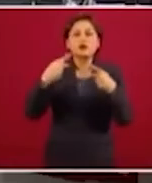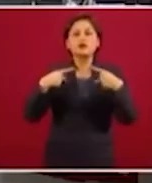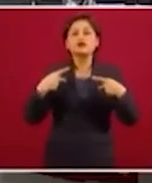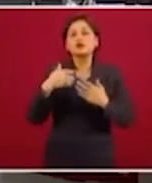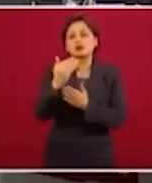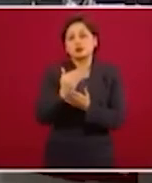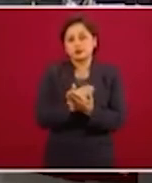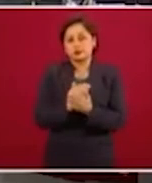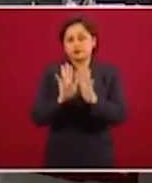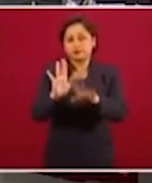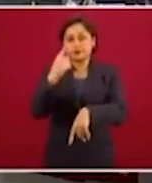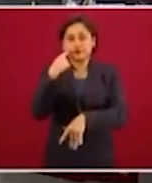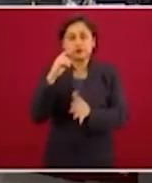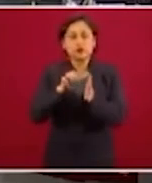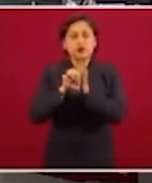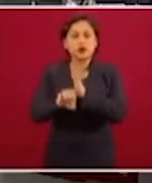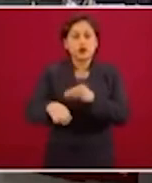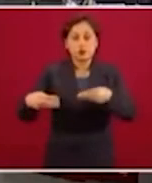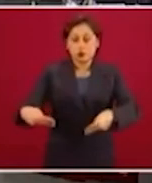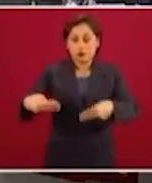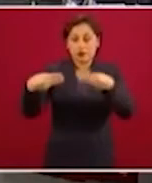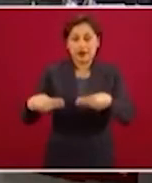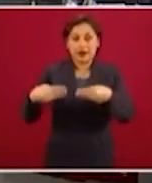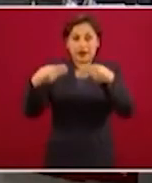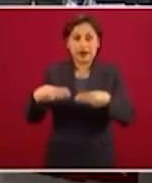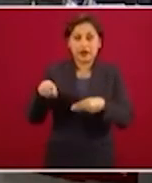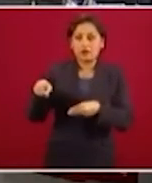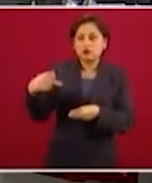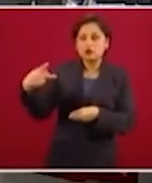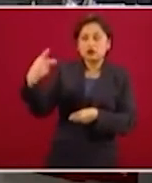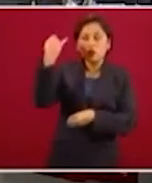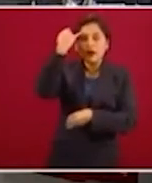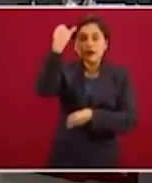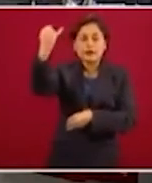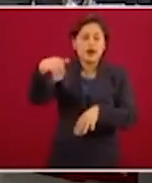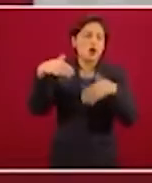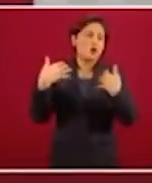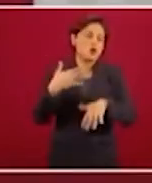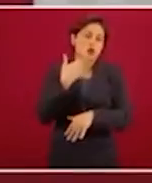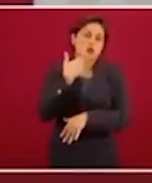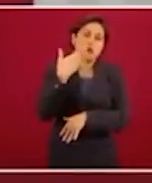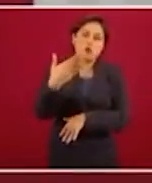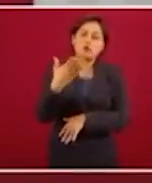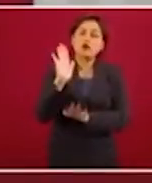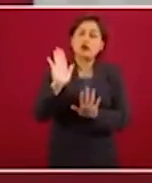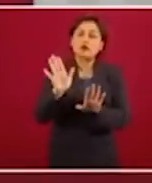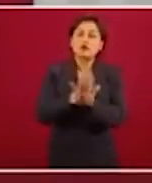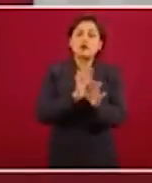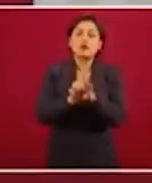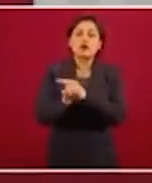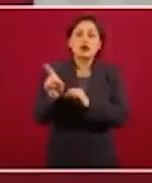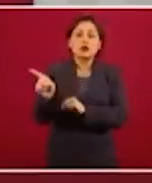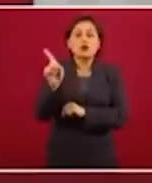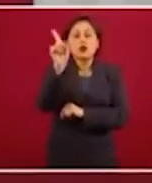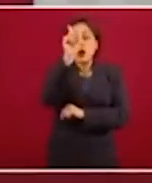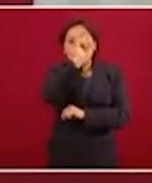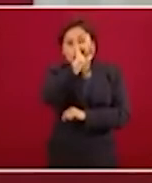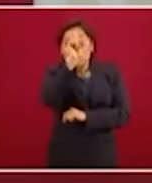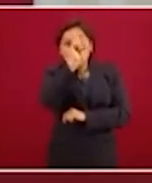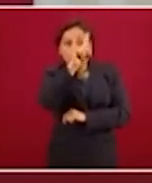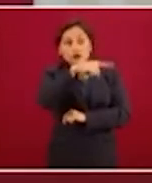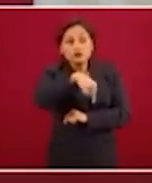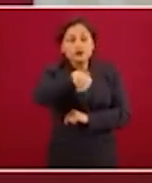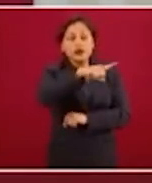supermercados por sí mismos han implementado, y me parece muy positivo, es que han restringido en forma de recomendación